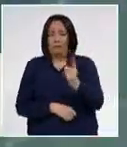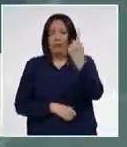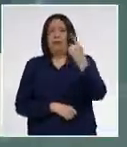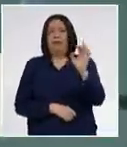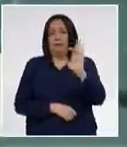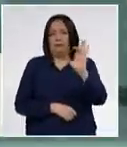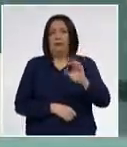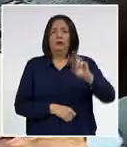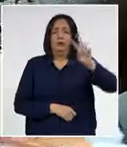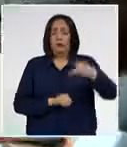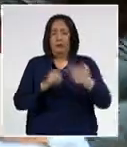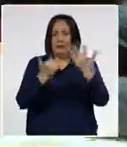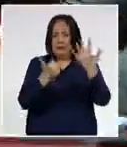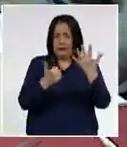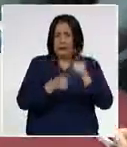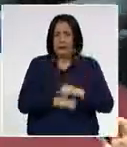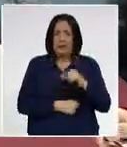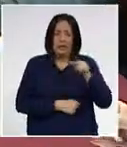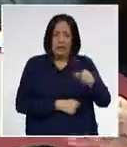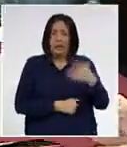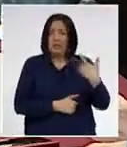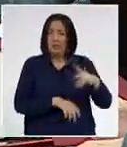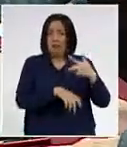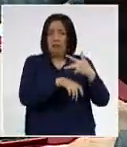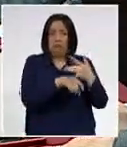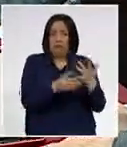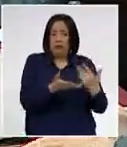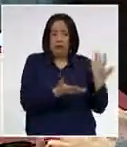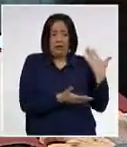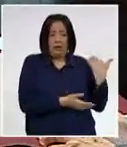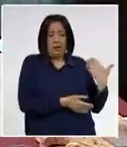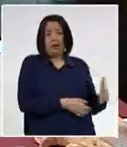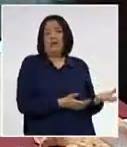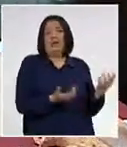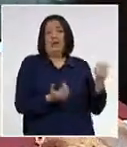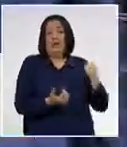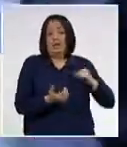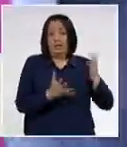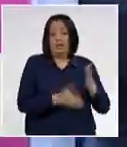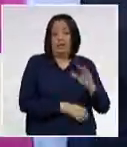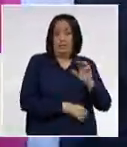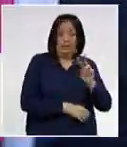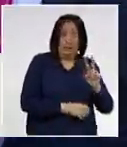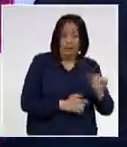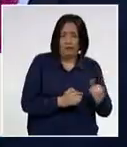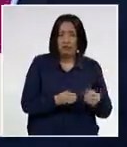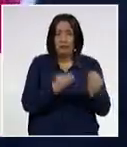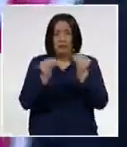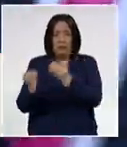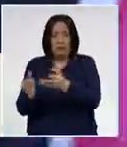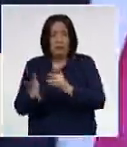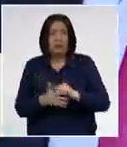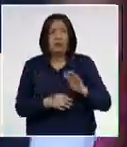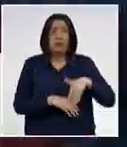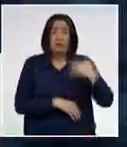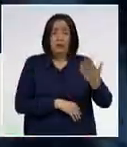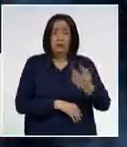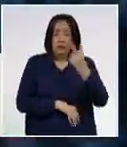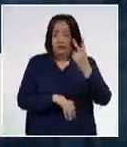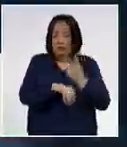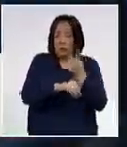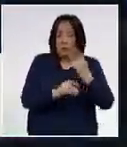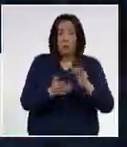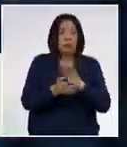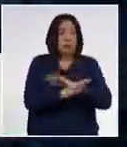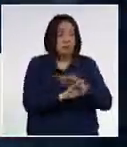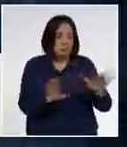de febrero del 2016. Ese fue un pasivo que la gestión Villarán le dejó al alcalde Luis Castañeda Locio. Casi dos horas después, Castañeda abandonó la sesión y evitó